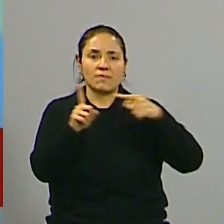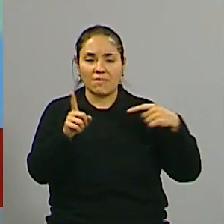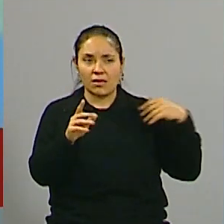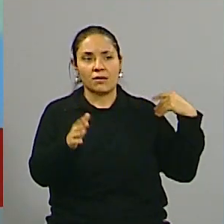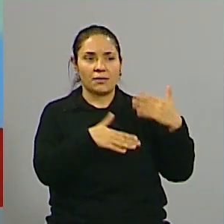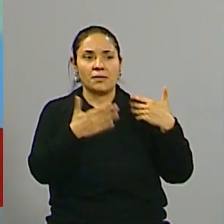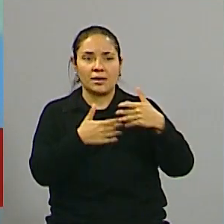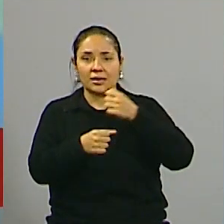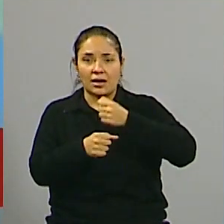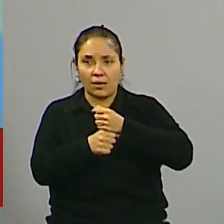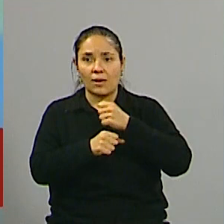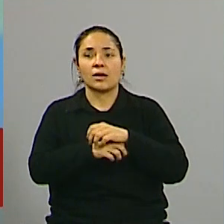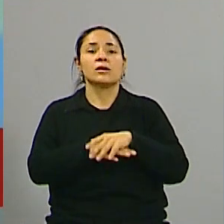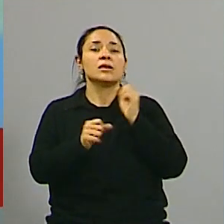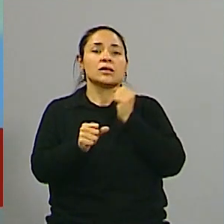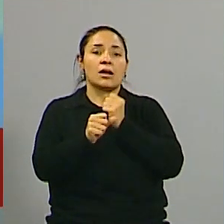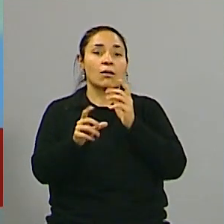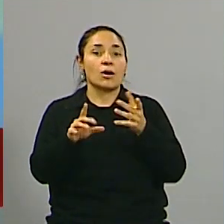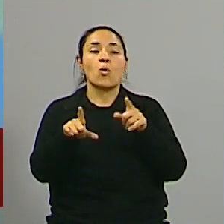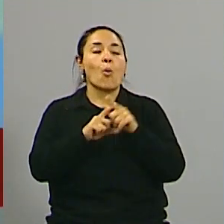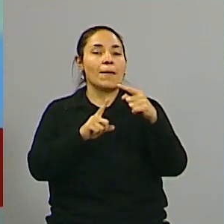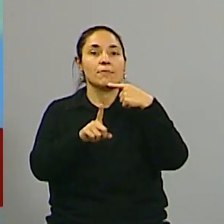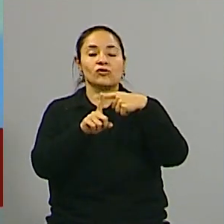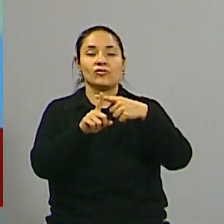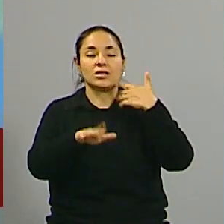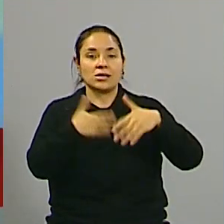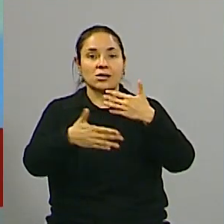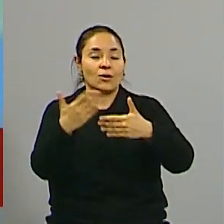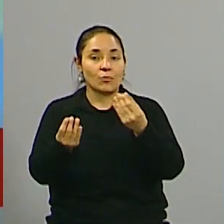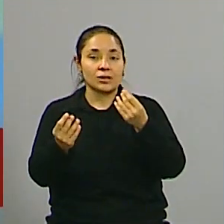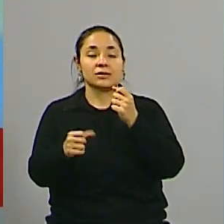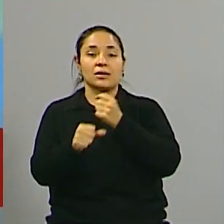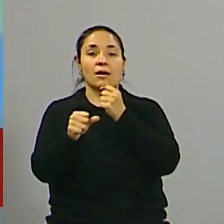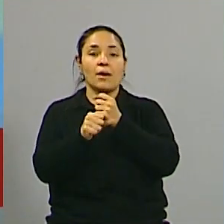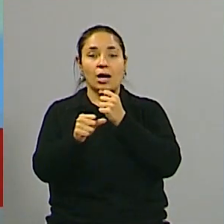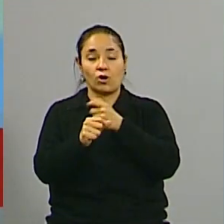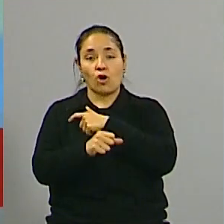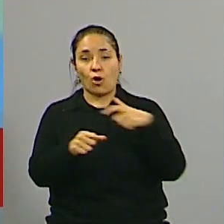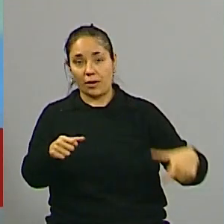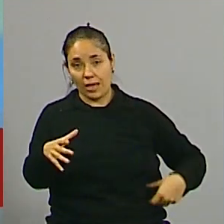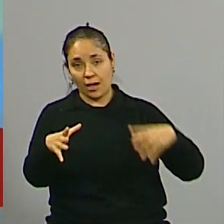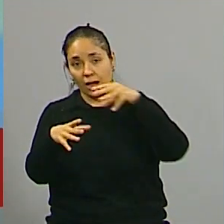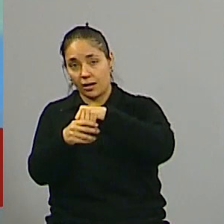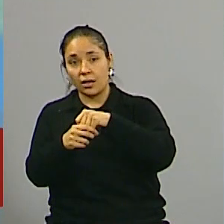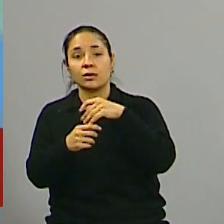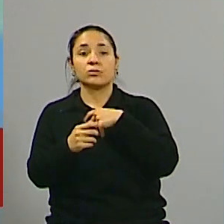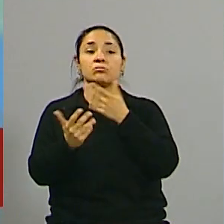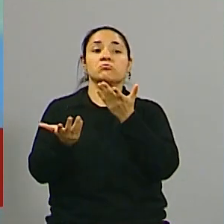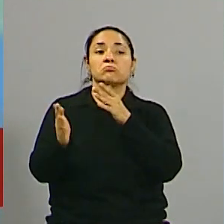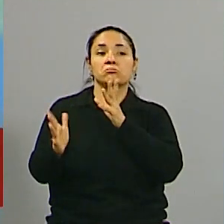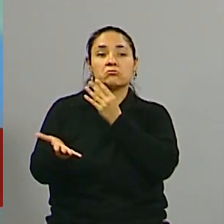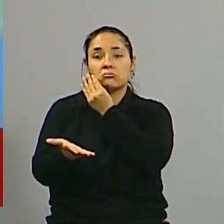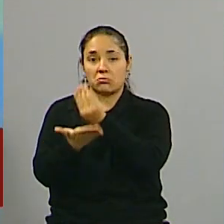creo que, bueno, siempre ha sido un trabajo propositivo, digamos, ¿no? Por mi función ejecutiva, por mi tarea, entonces, bueno, de por